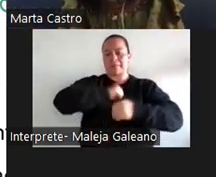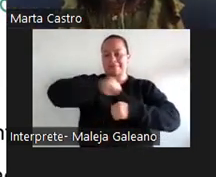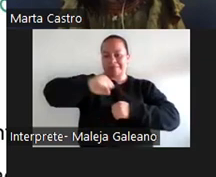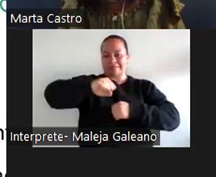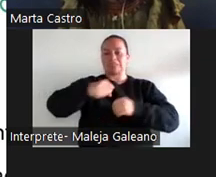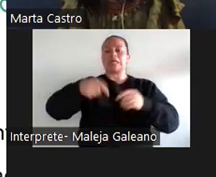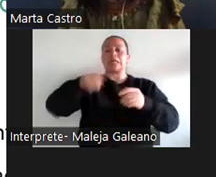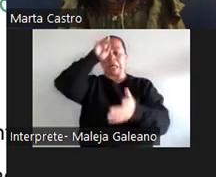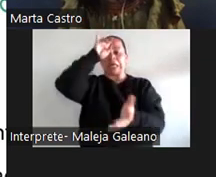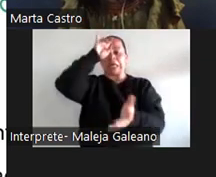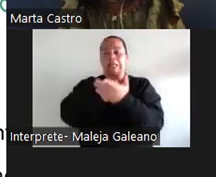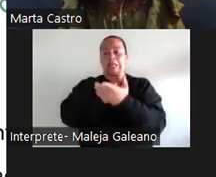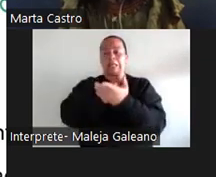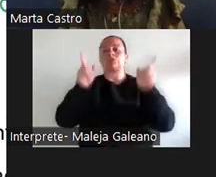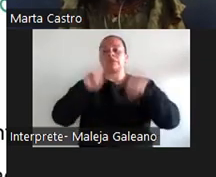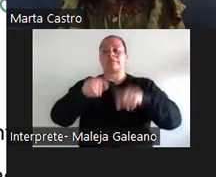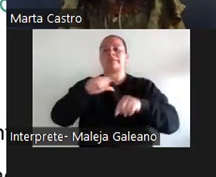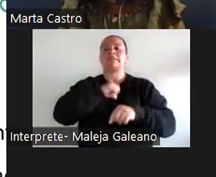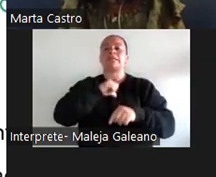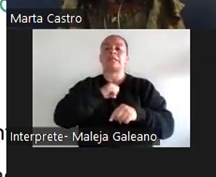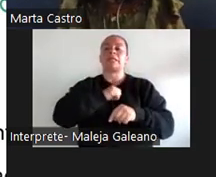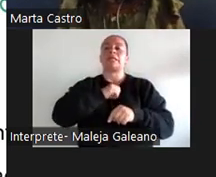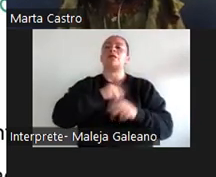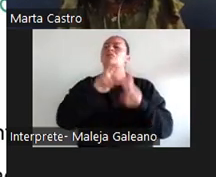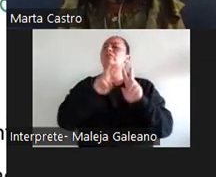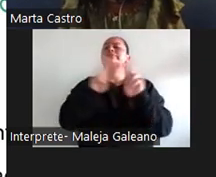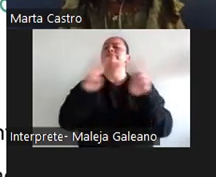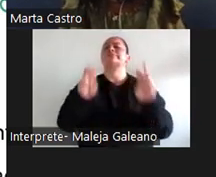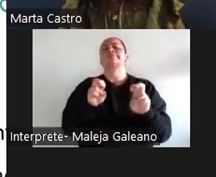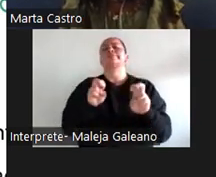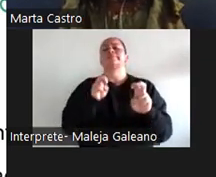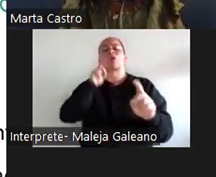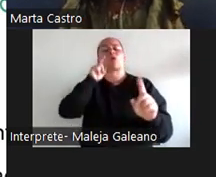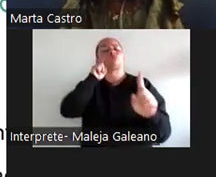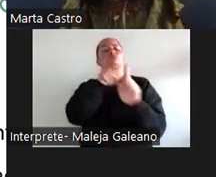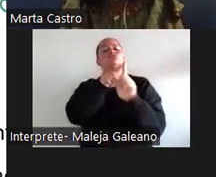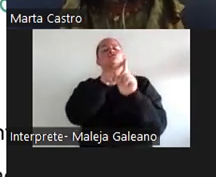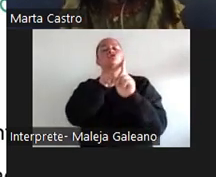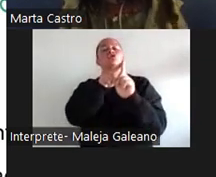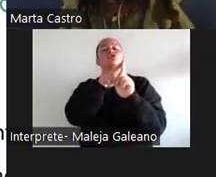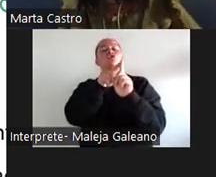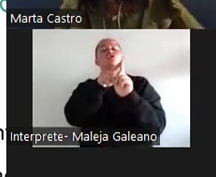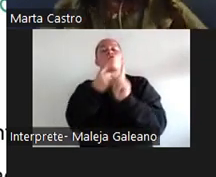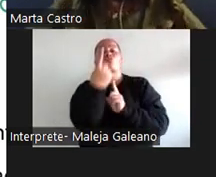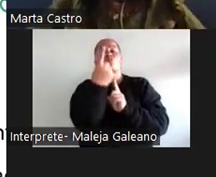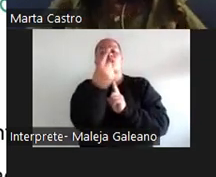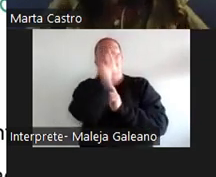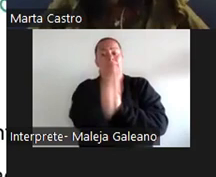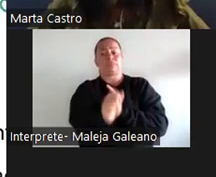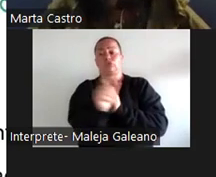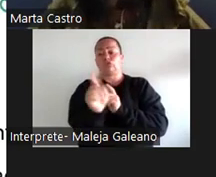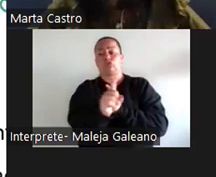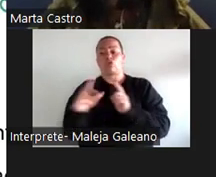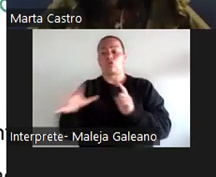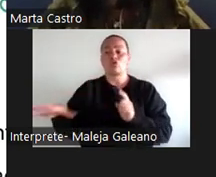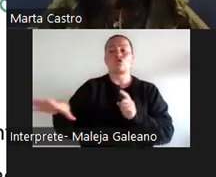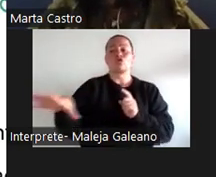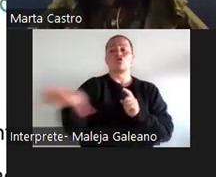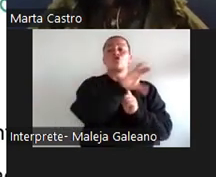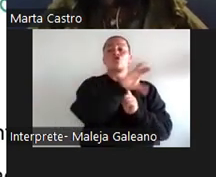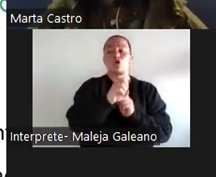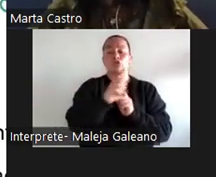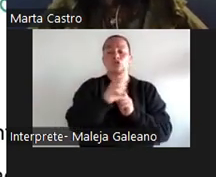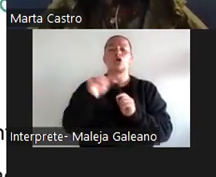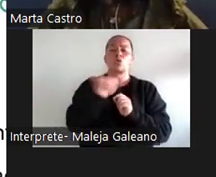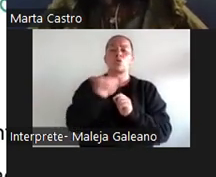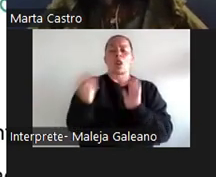también es un tema que nos ataña a todas y a todos No únicamente algunas poblaciones todas en algún punto de nuestra